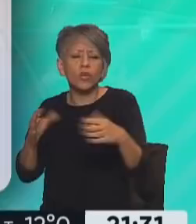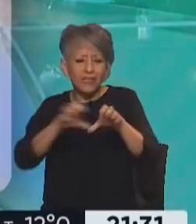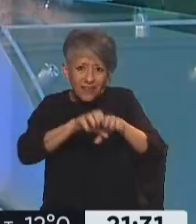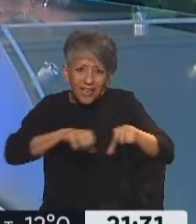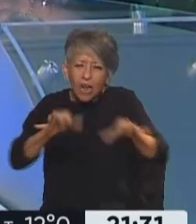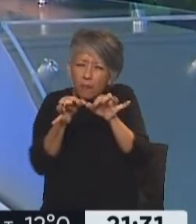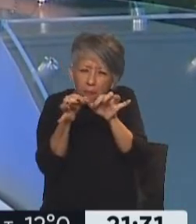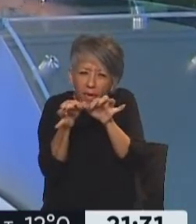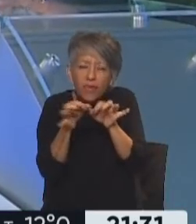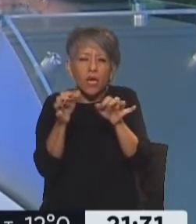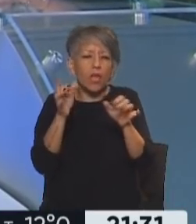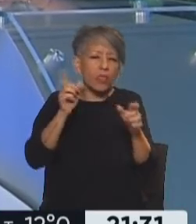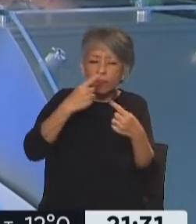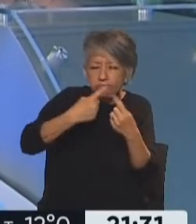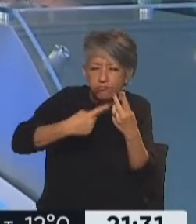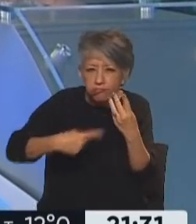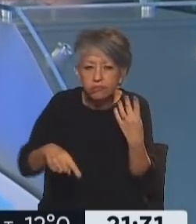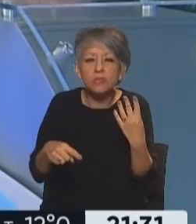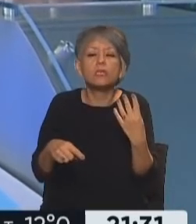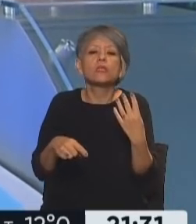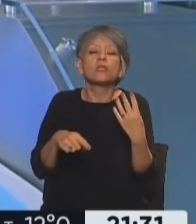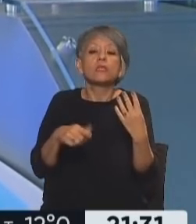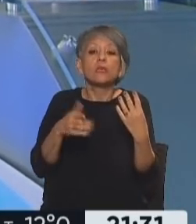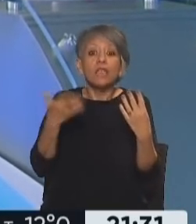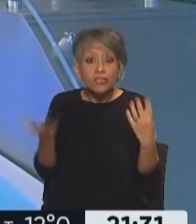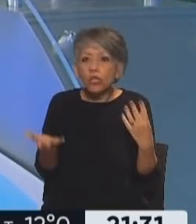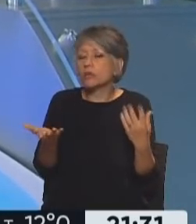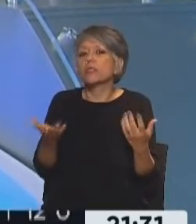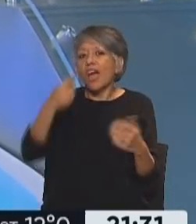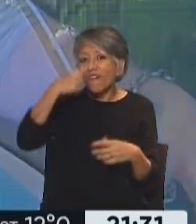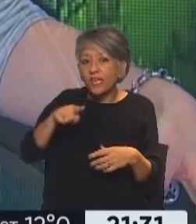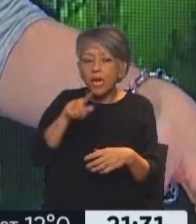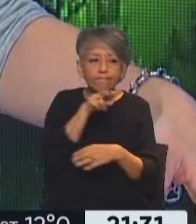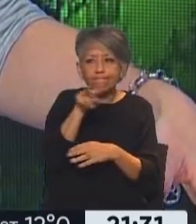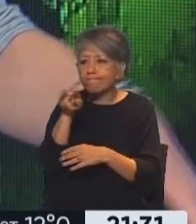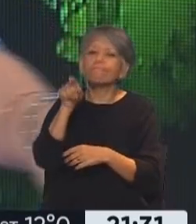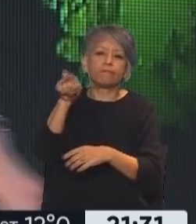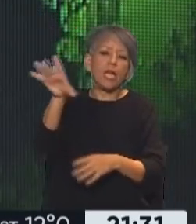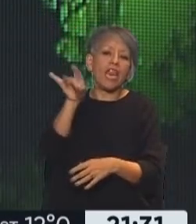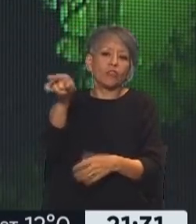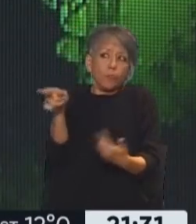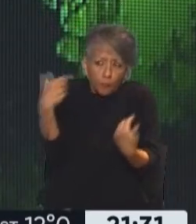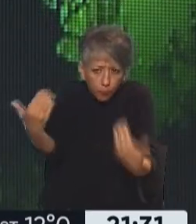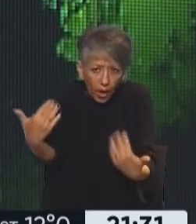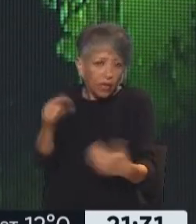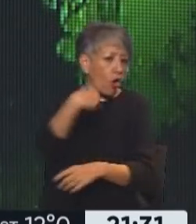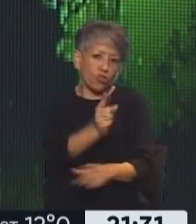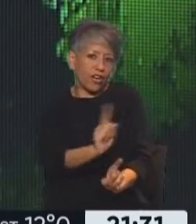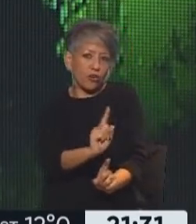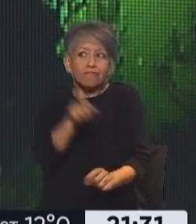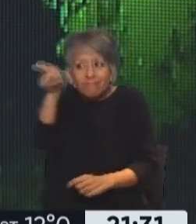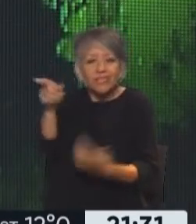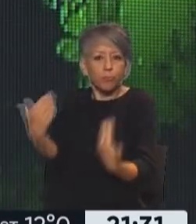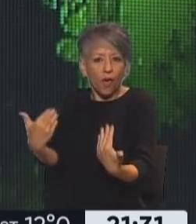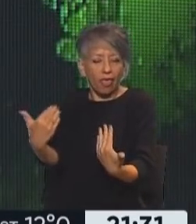la inversión necesitaba, que el gasoducto Néstor Kirchner necesita, por eso se terminó arreglando la licitación con esta empresa y no con otra. Es decir, dejando